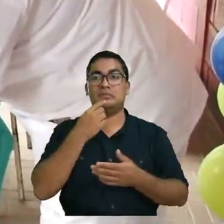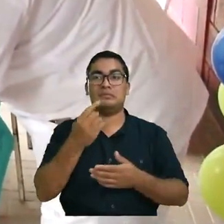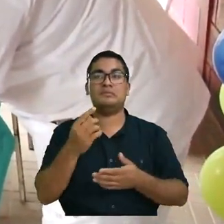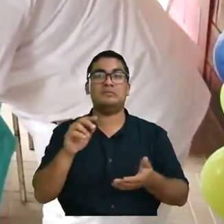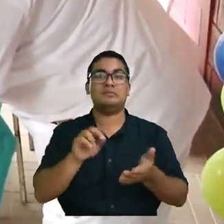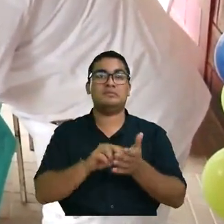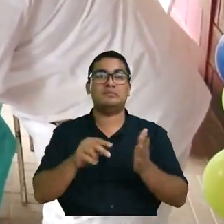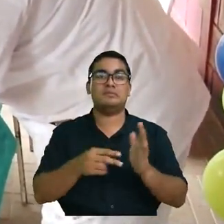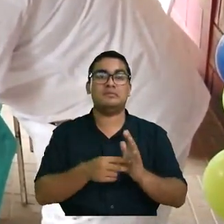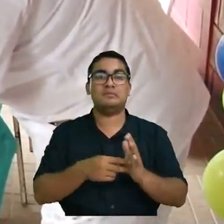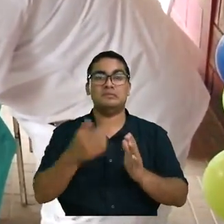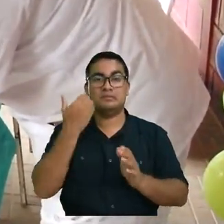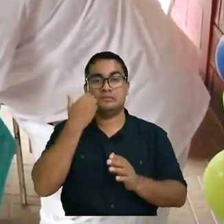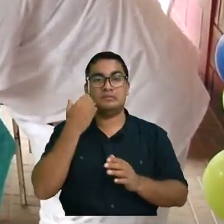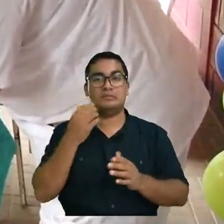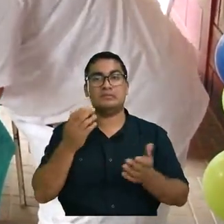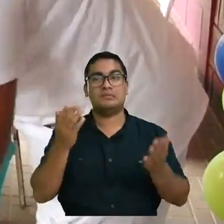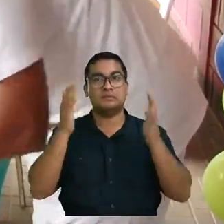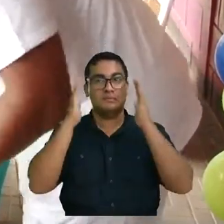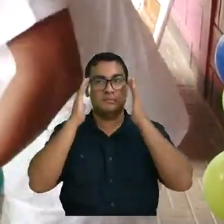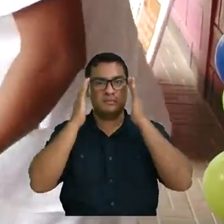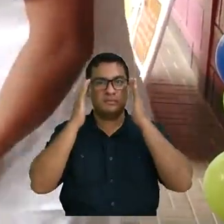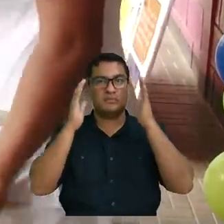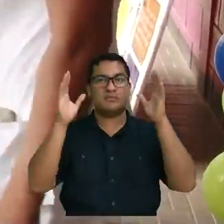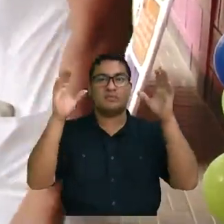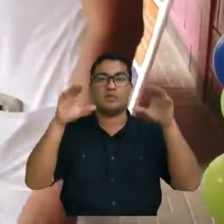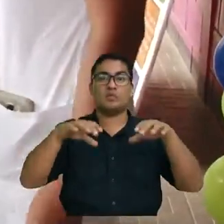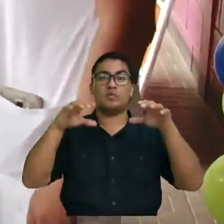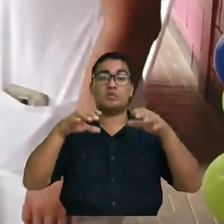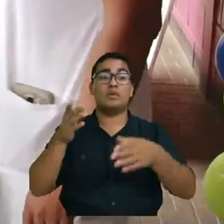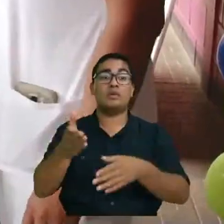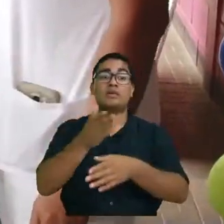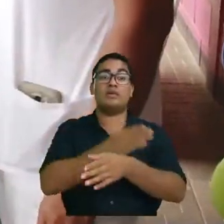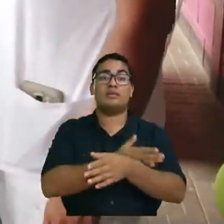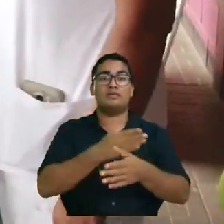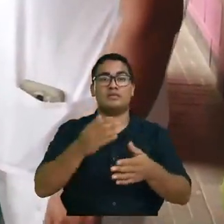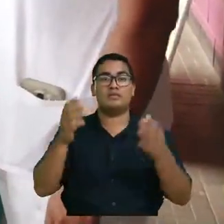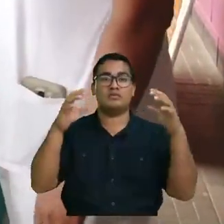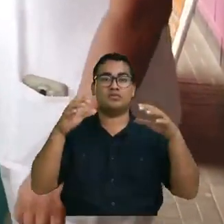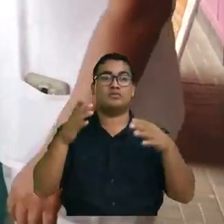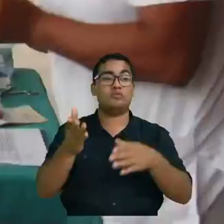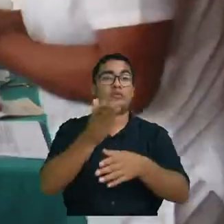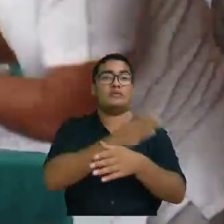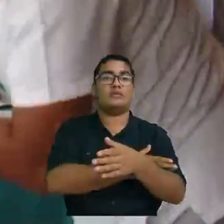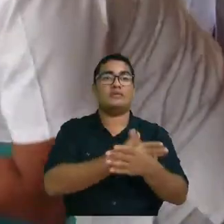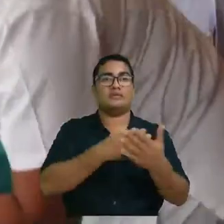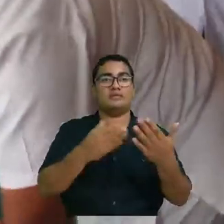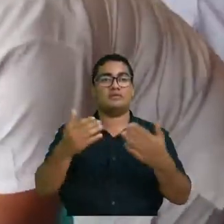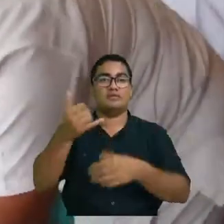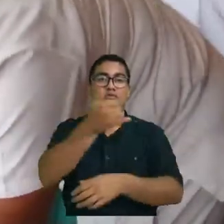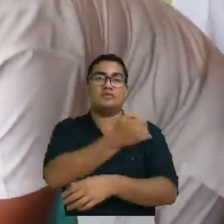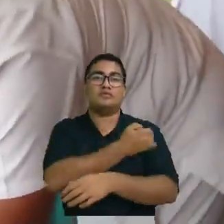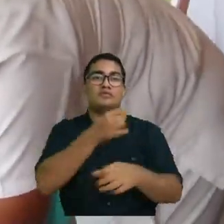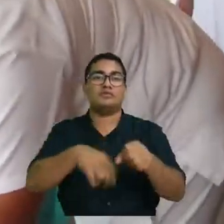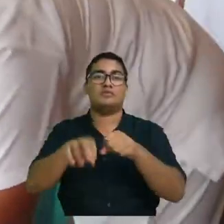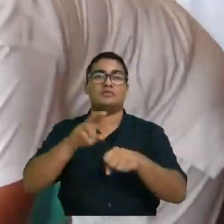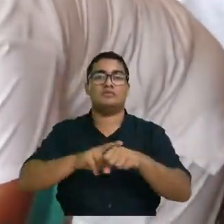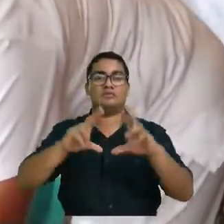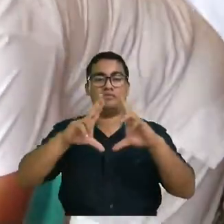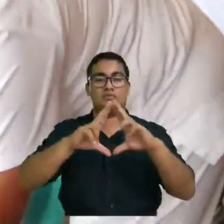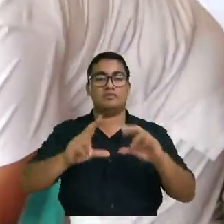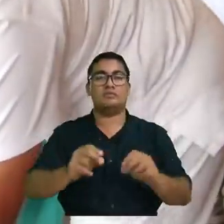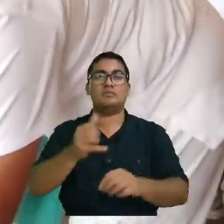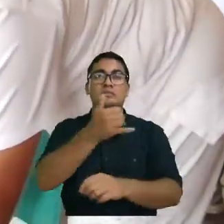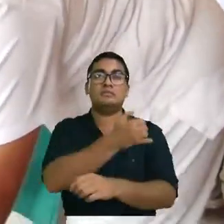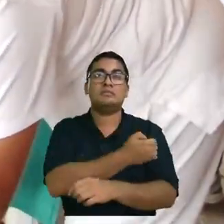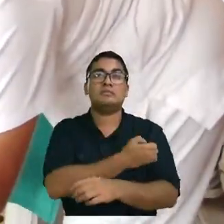circulaba mucho el virus. Entonces lo aplicamos en previo a la entrada del invierno, que es lo que hicimos ahorita con esta campaña de vacunación, que